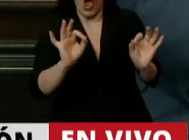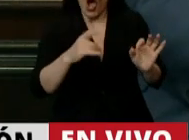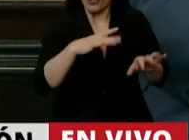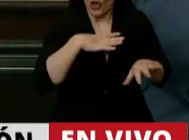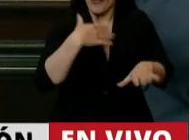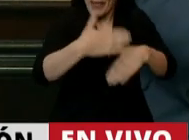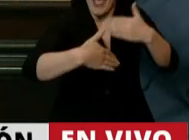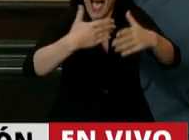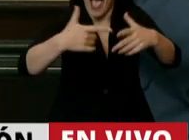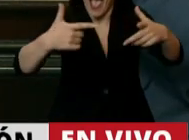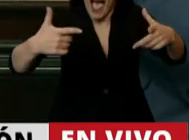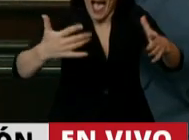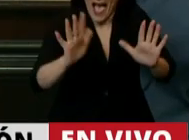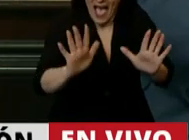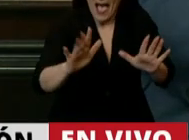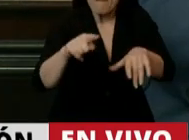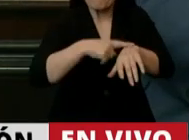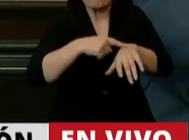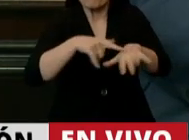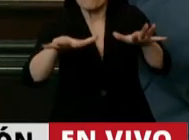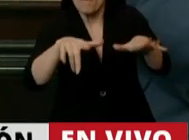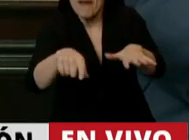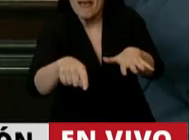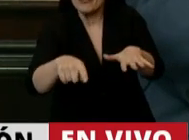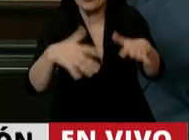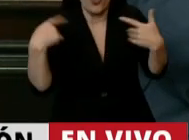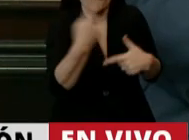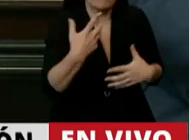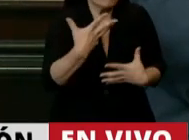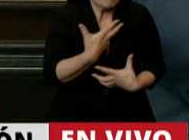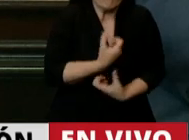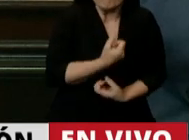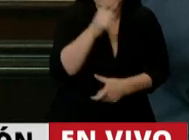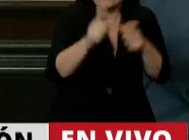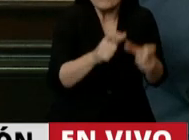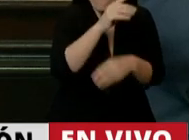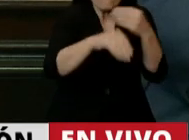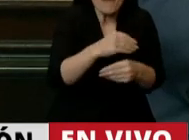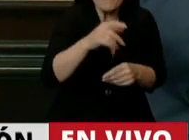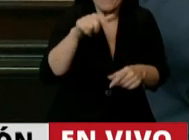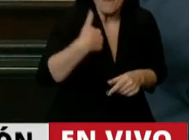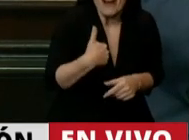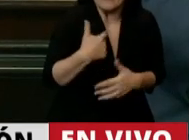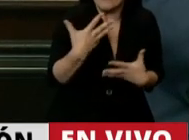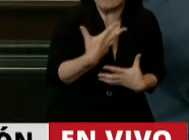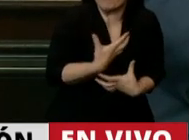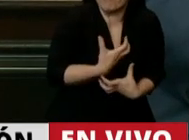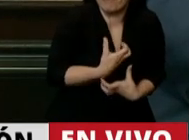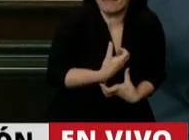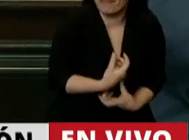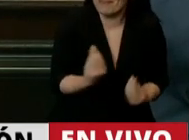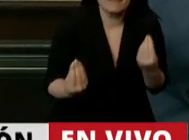todavía un momento de mucha angustia para muchas familias argentinas y es la